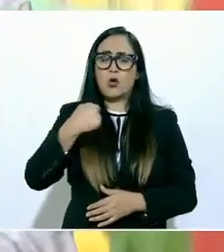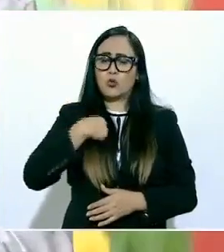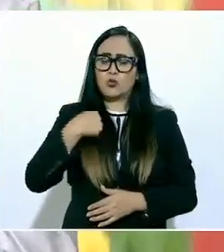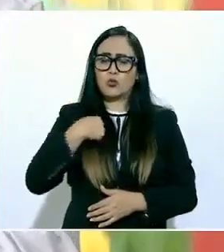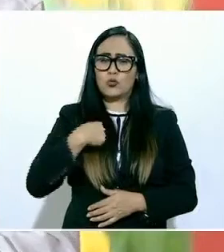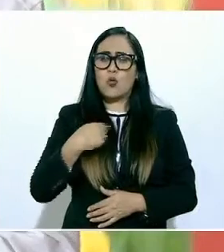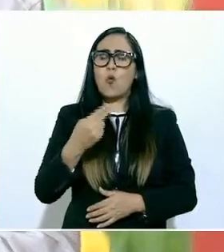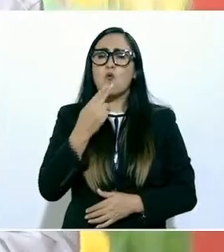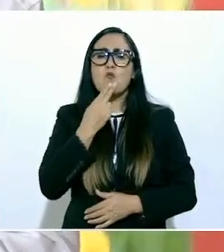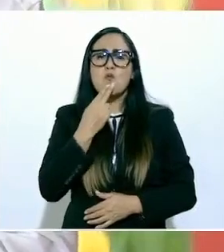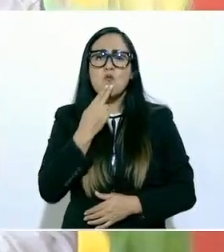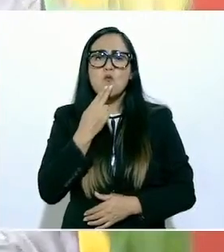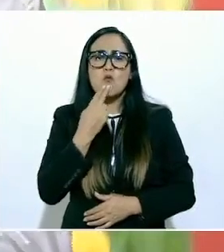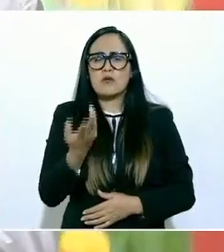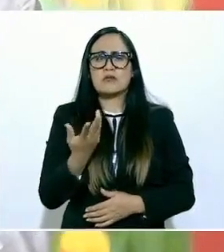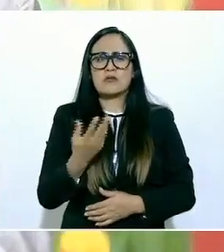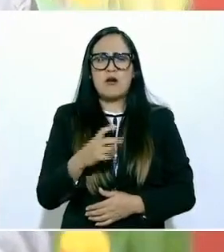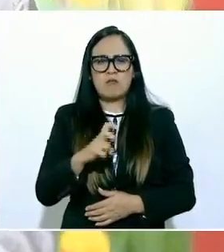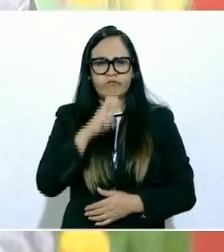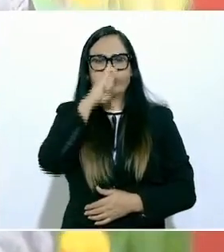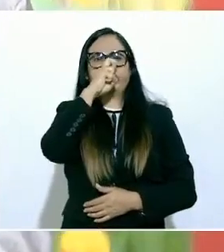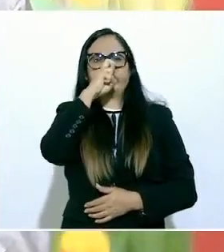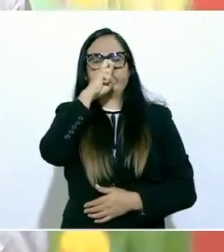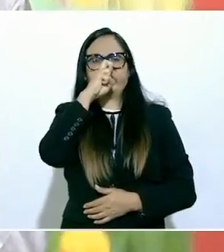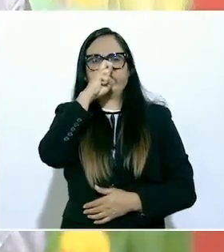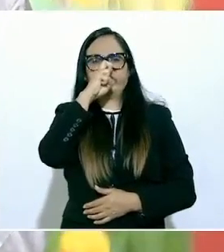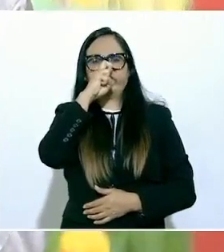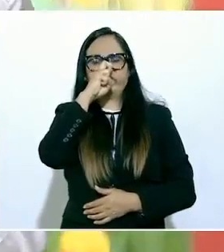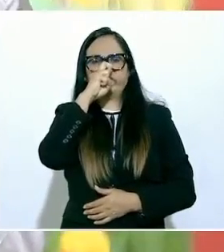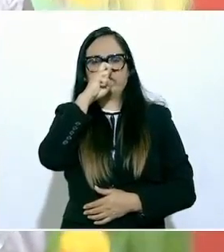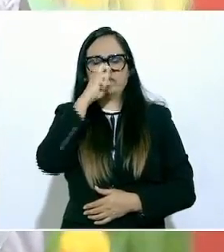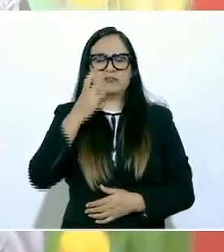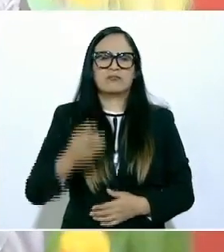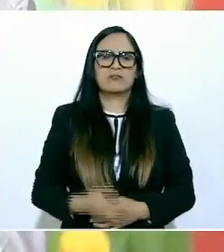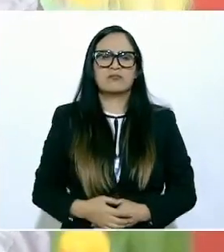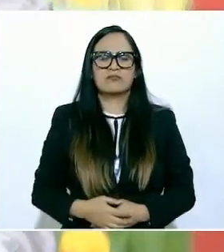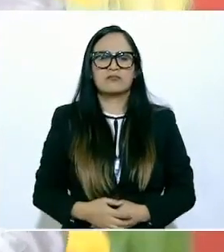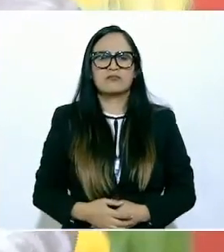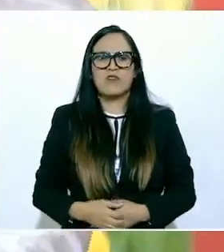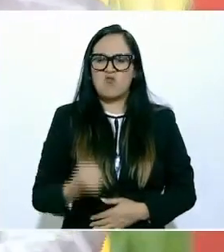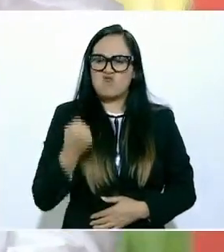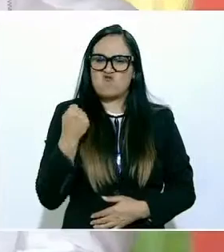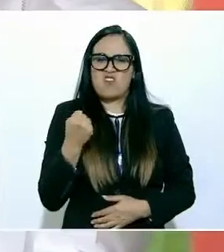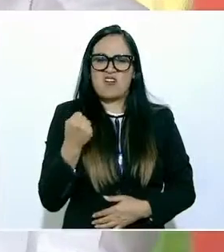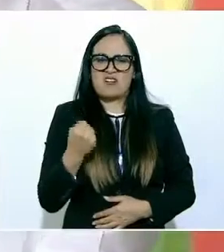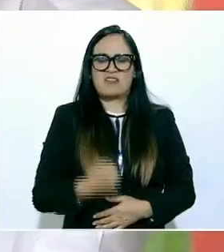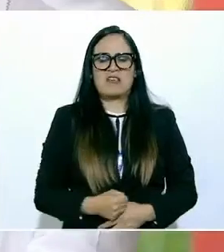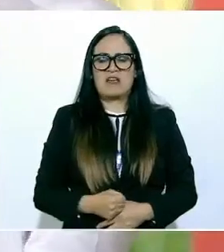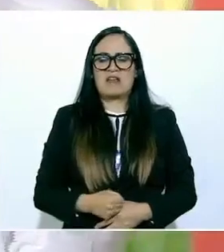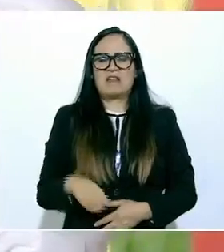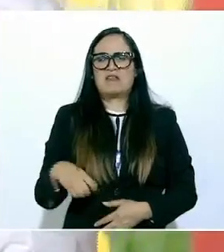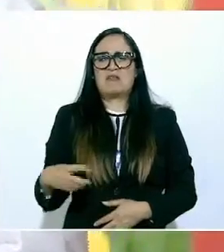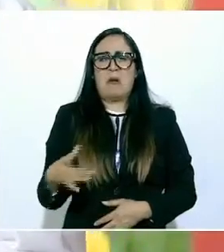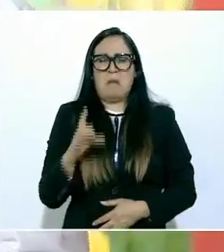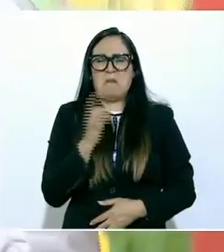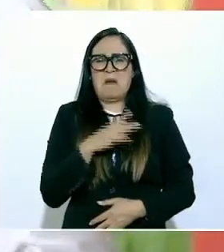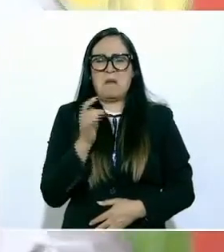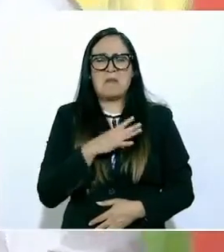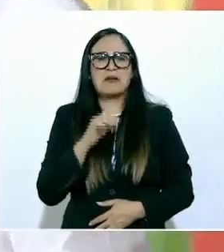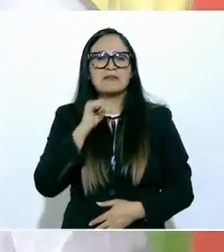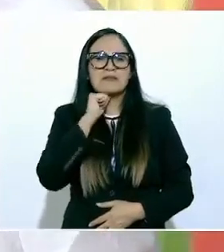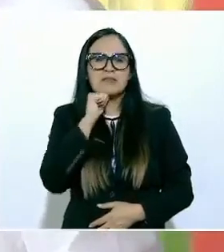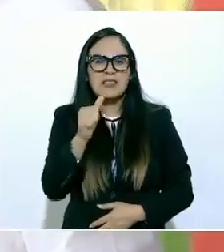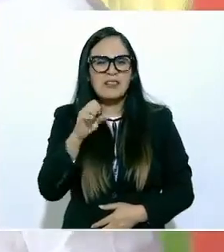usara medidas coercitivas. Mano dura, no me va a temblar la